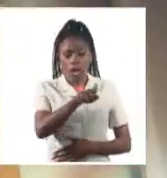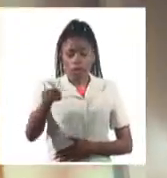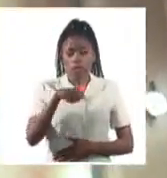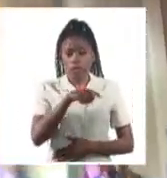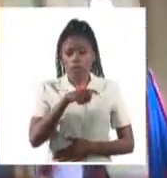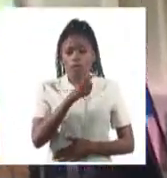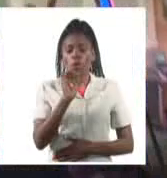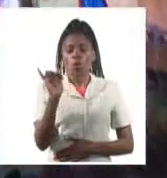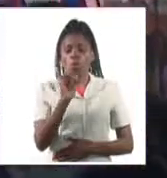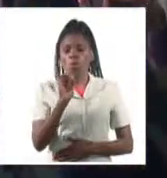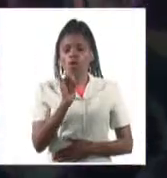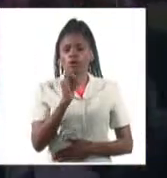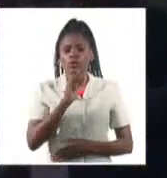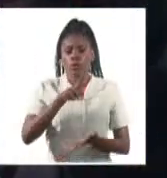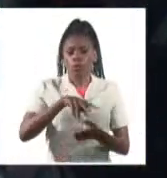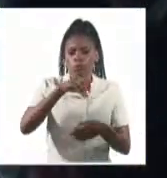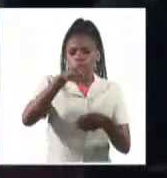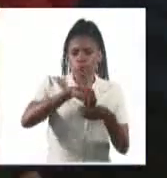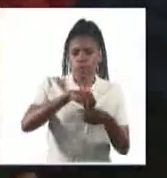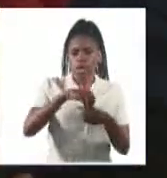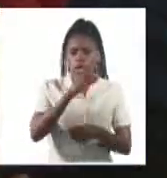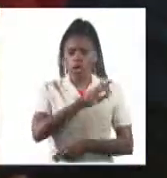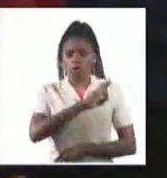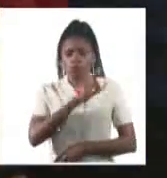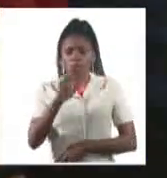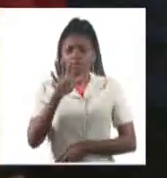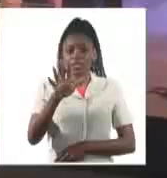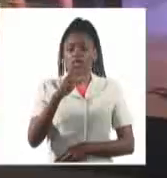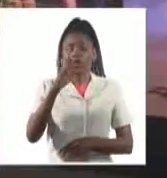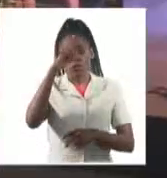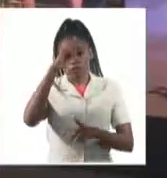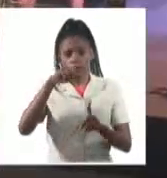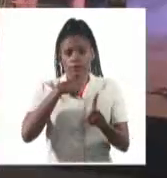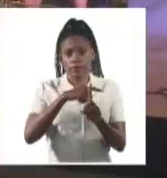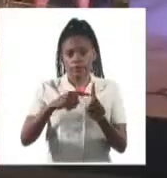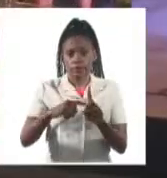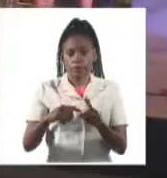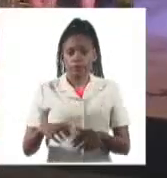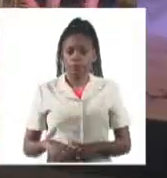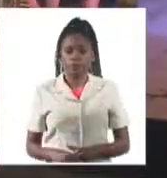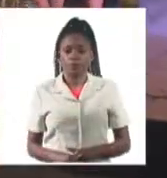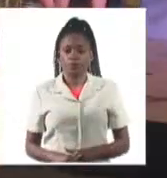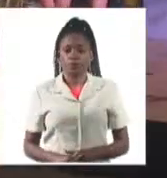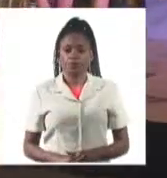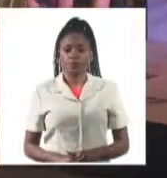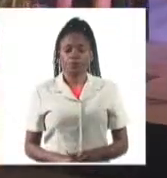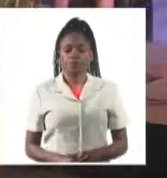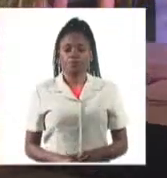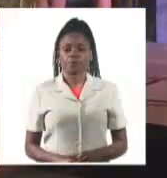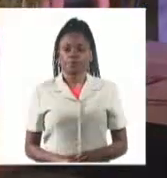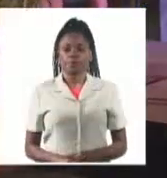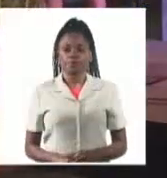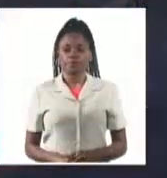inclinarme reverente en tributo a Los héroes del 5 de septiembre Lis López García canal cubano de noticias